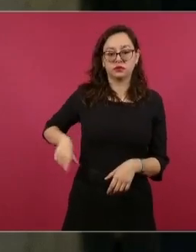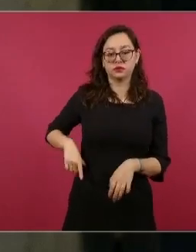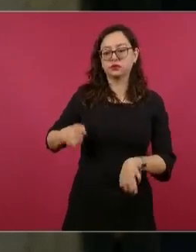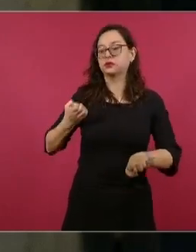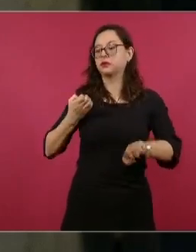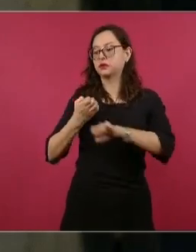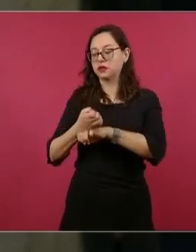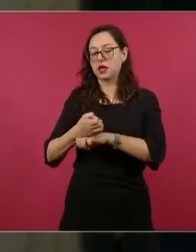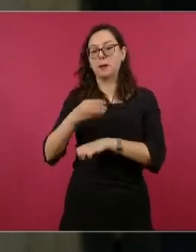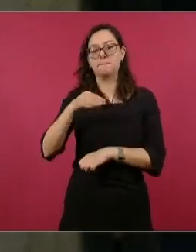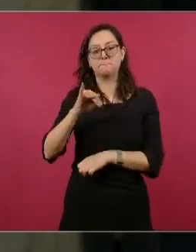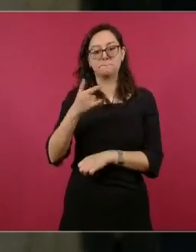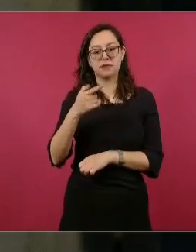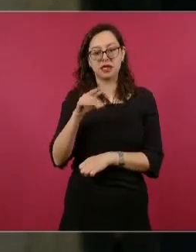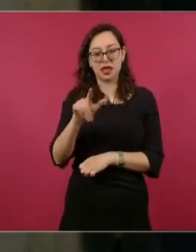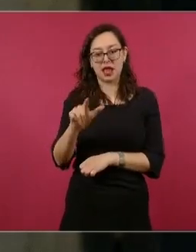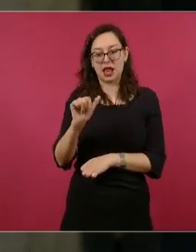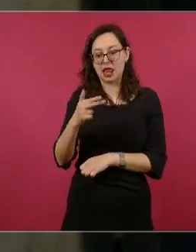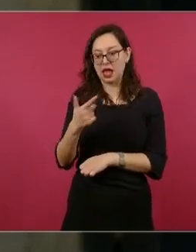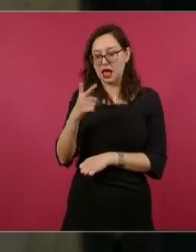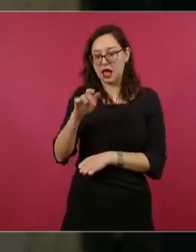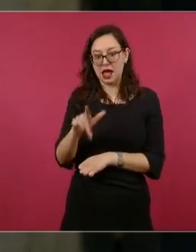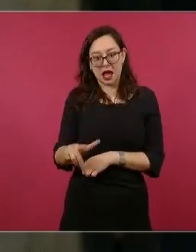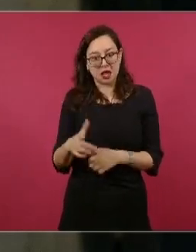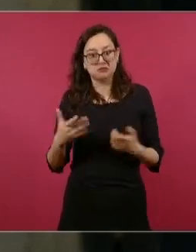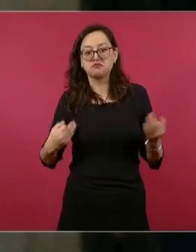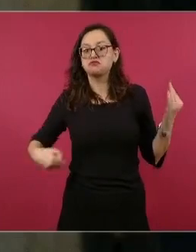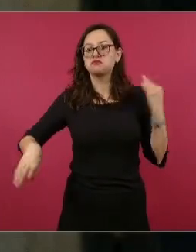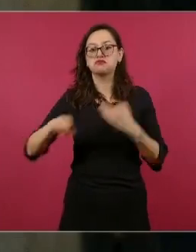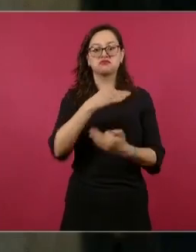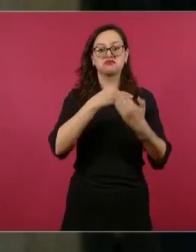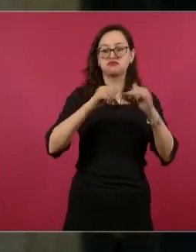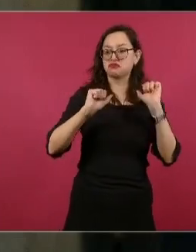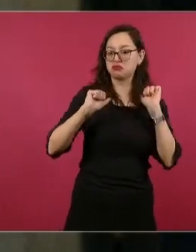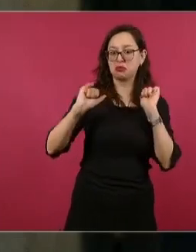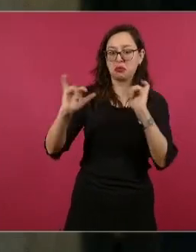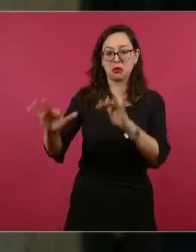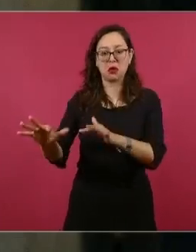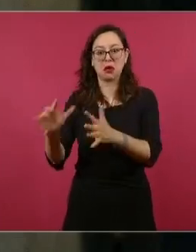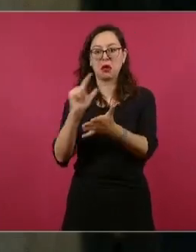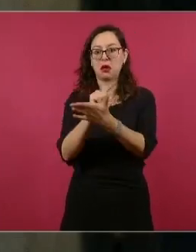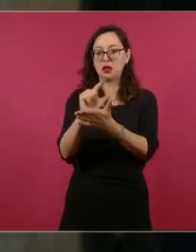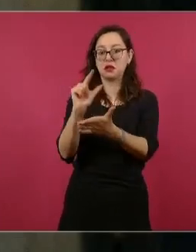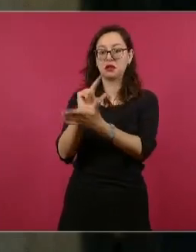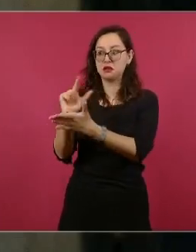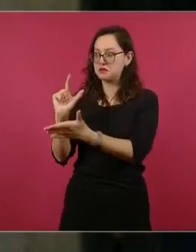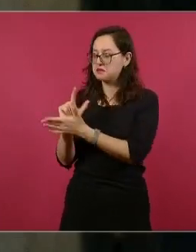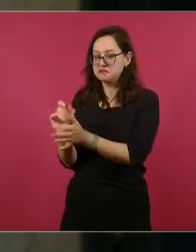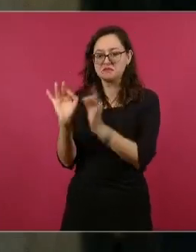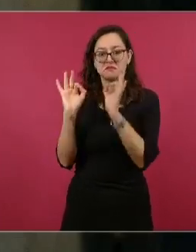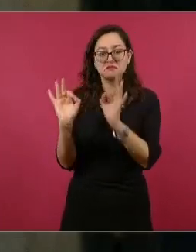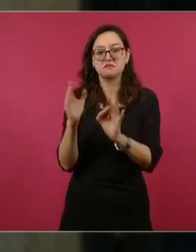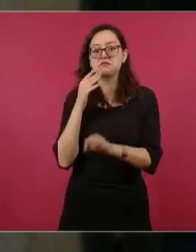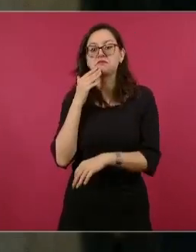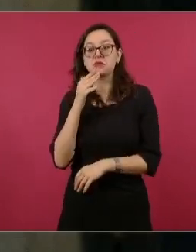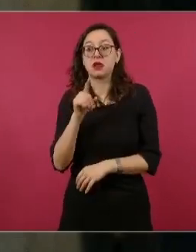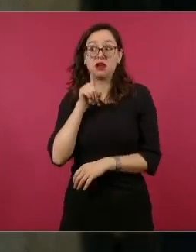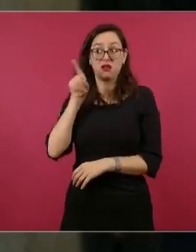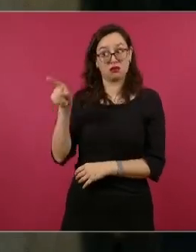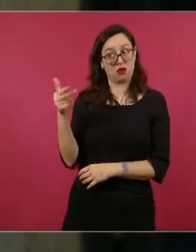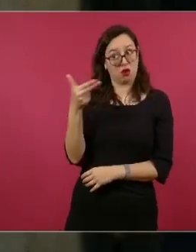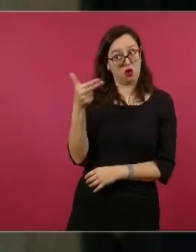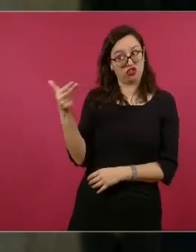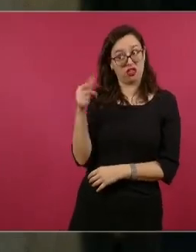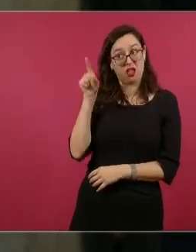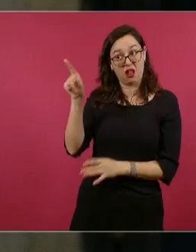Gabriel Camarena, reunieron a la gente, está limpia y hay que tener cuidado con el Hotel Dreams para que no vuelva a cometer